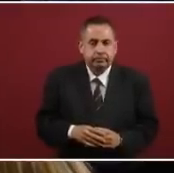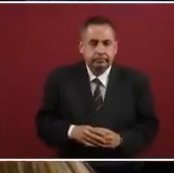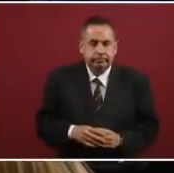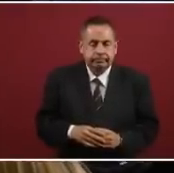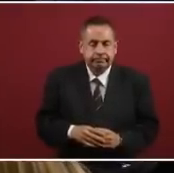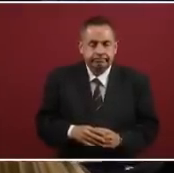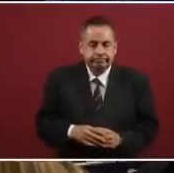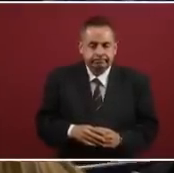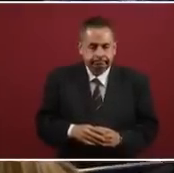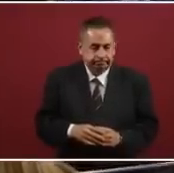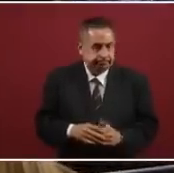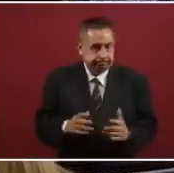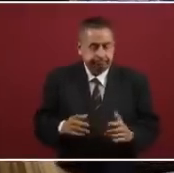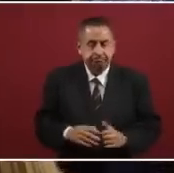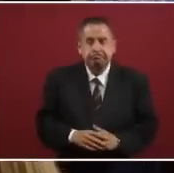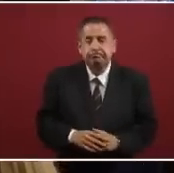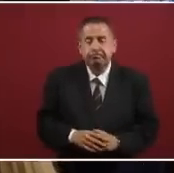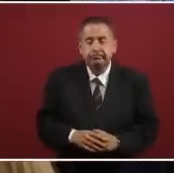nada